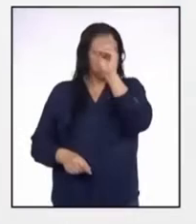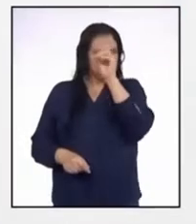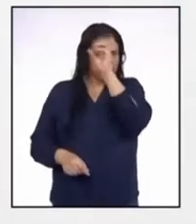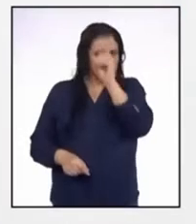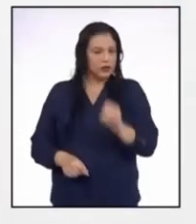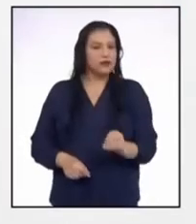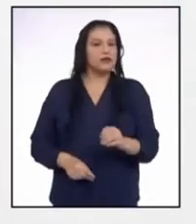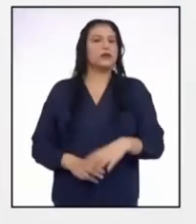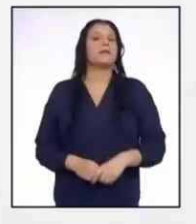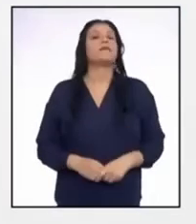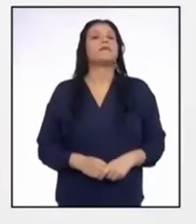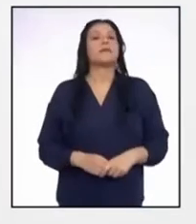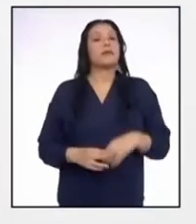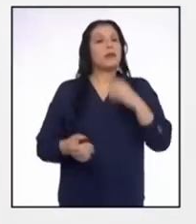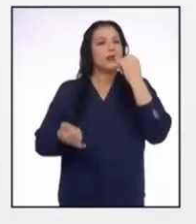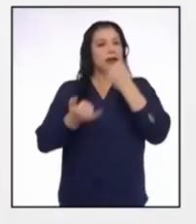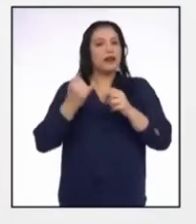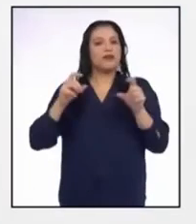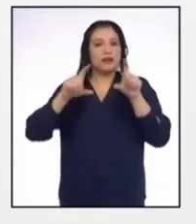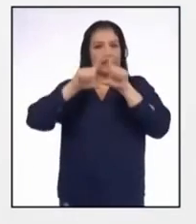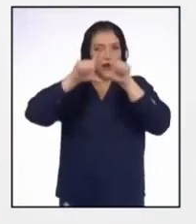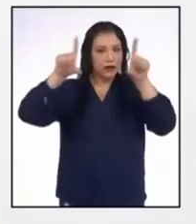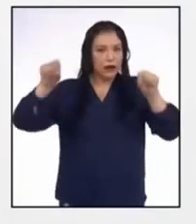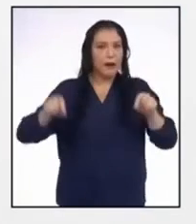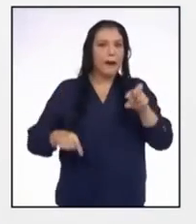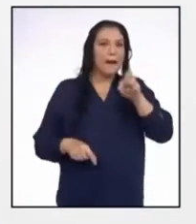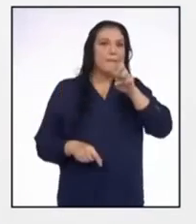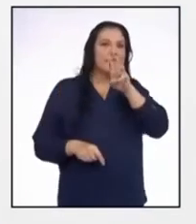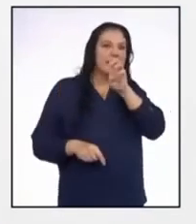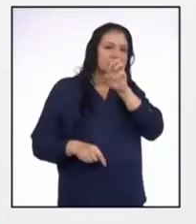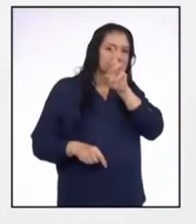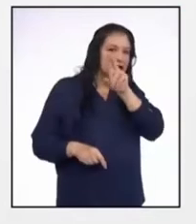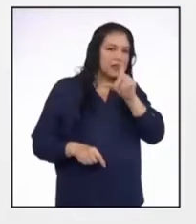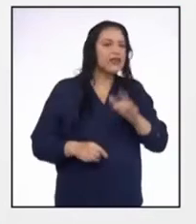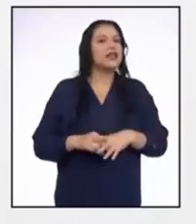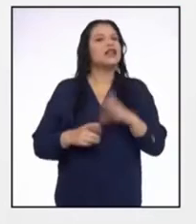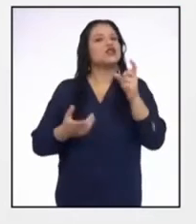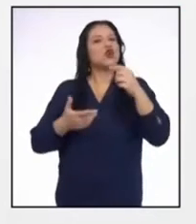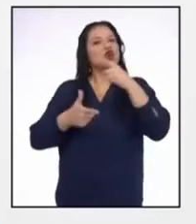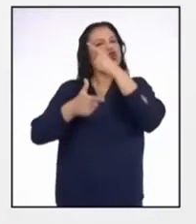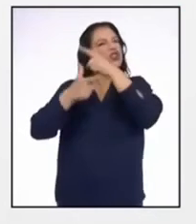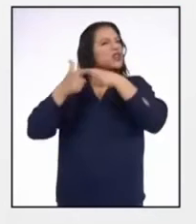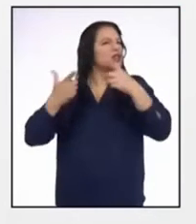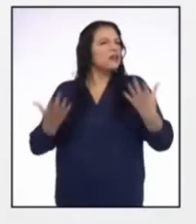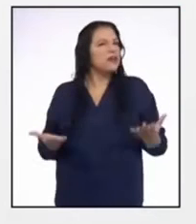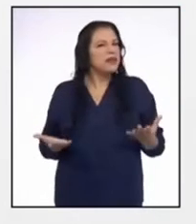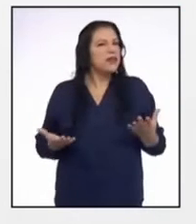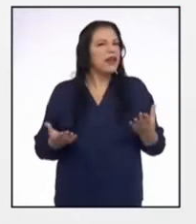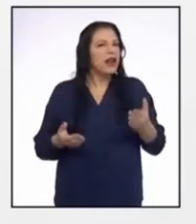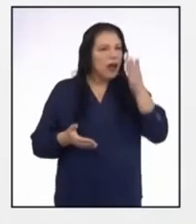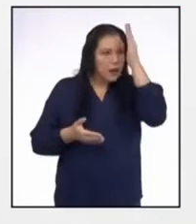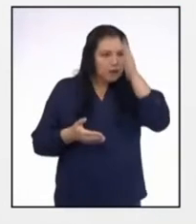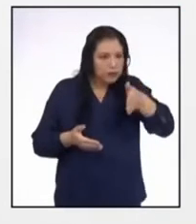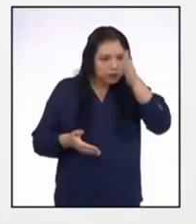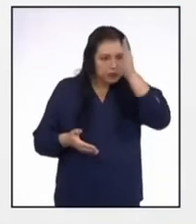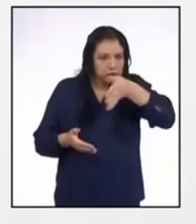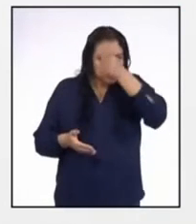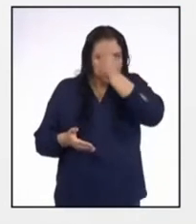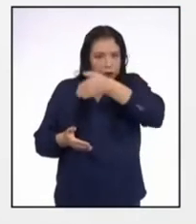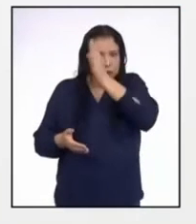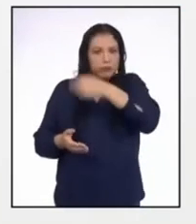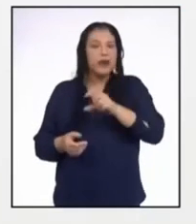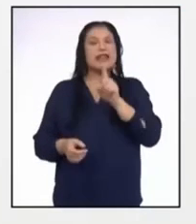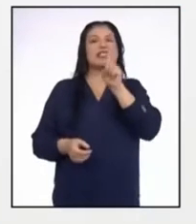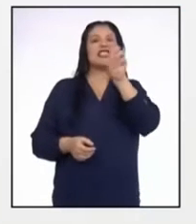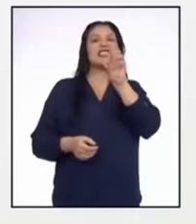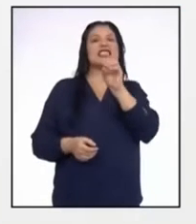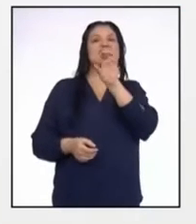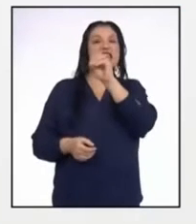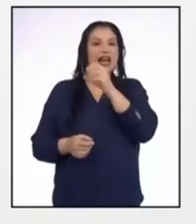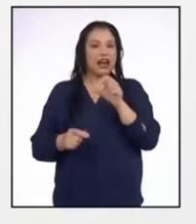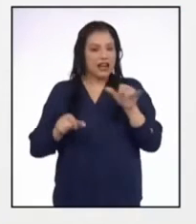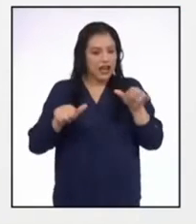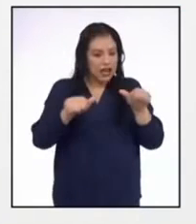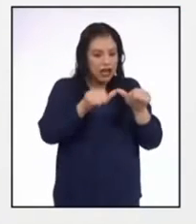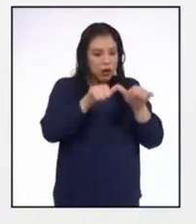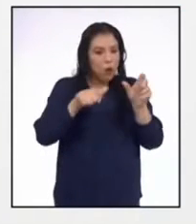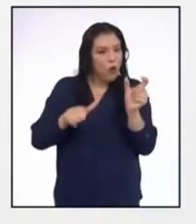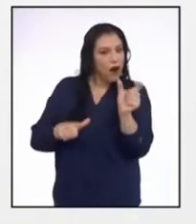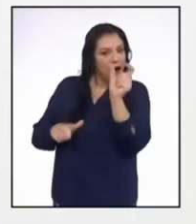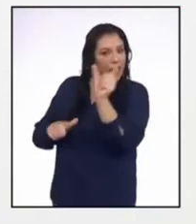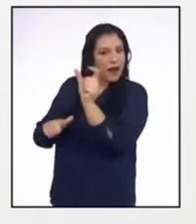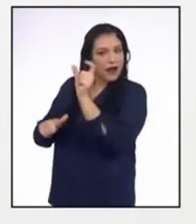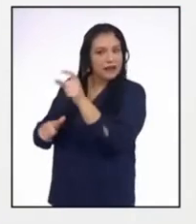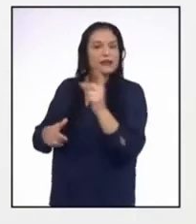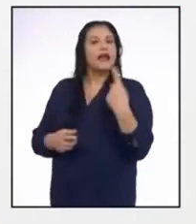observaciones. Finalmente, los percentiles son los que dividen la distribución en 100 partes iguales. Cada una de las